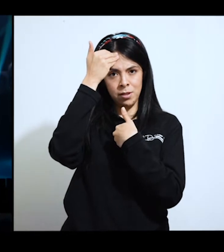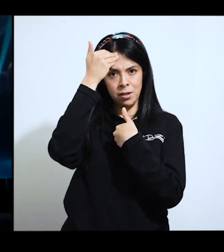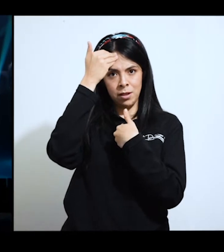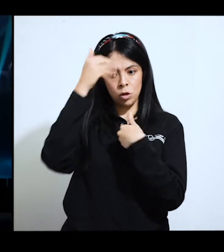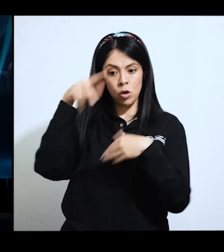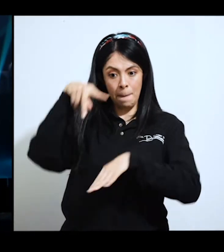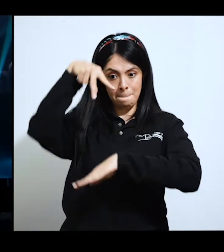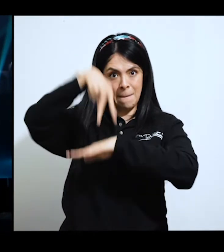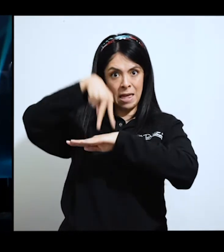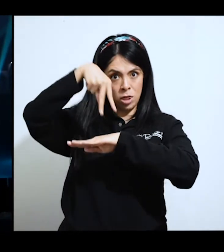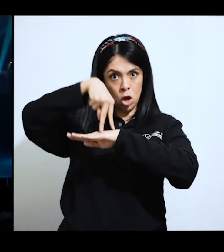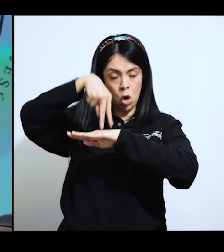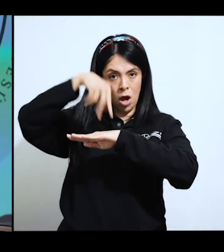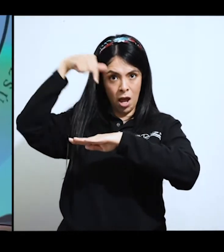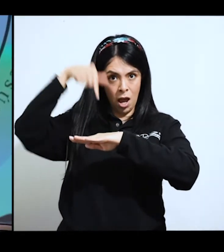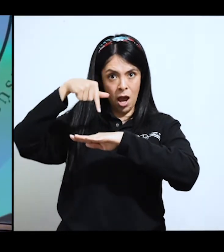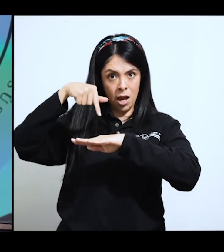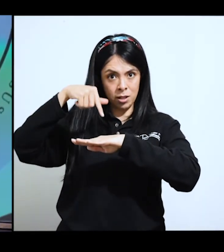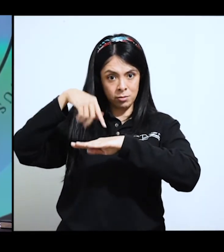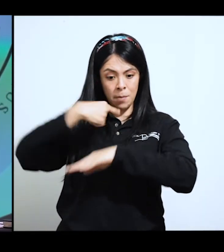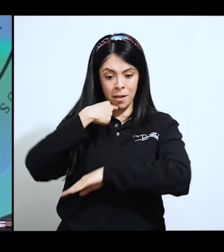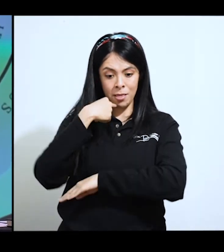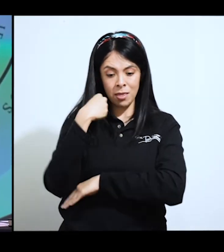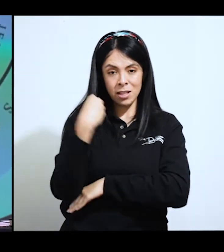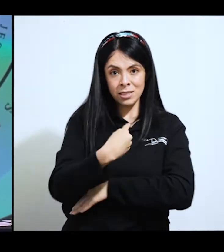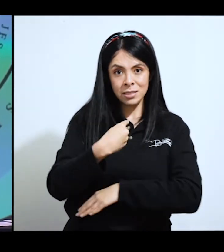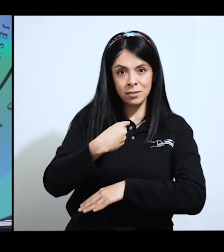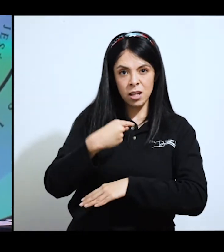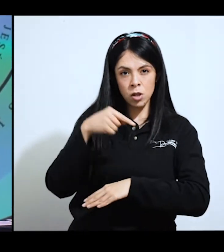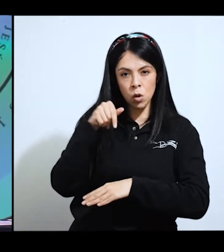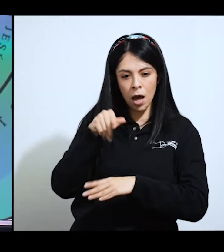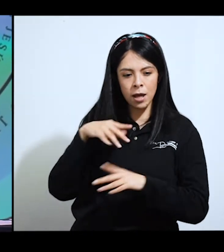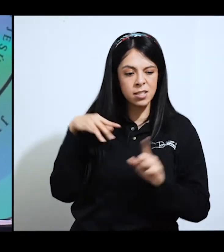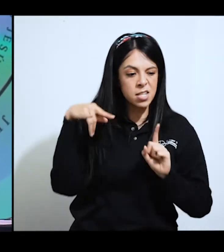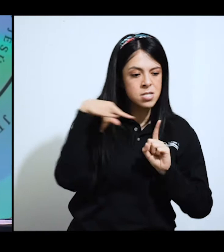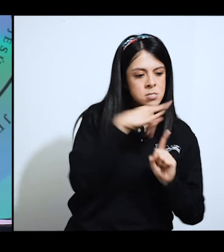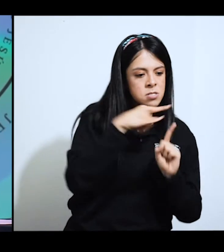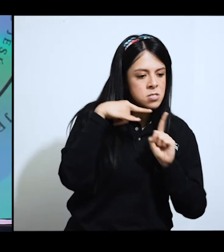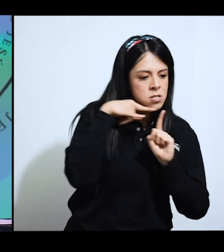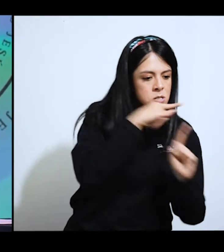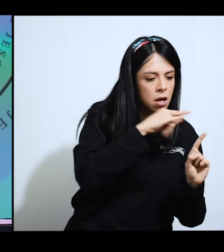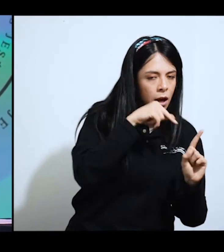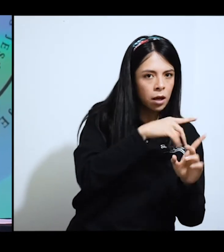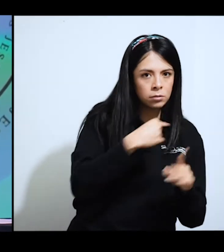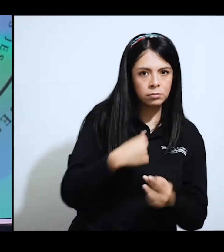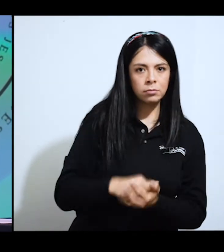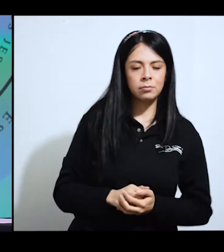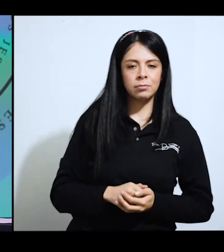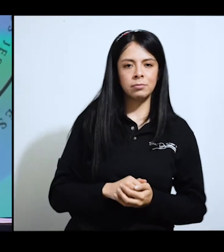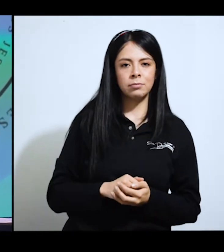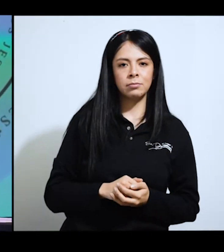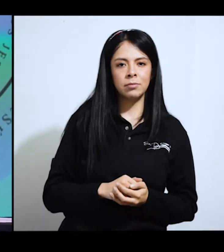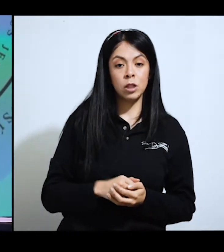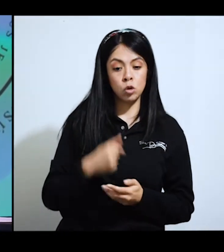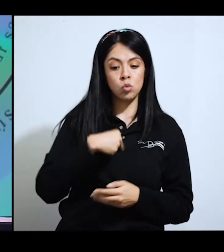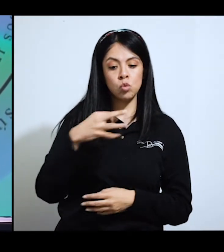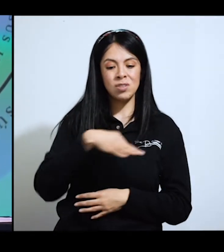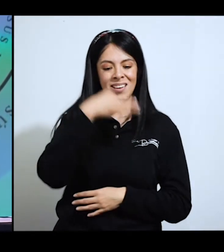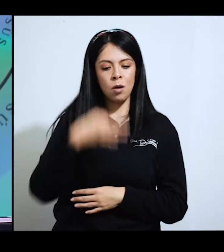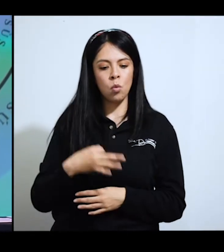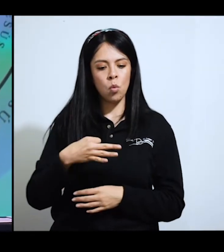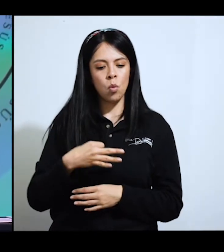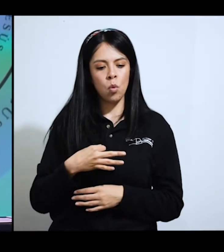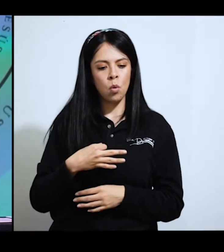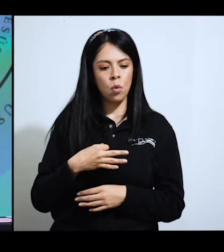Entonces Jesús reconoció que en lo que Pedro estaba diciendo había una influencia de